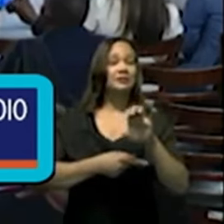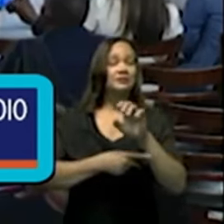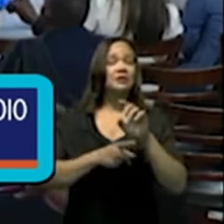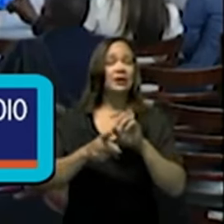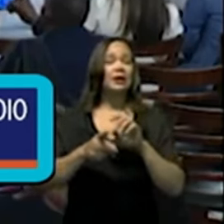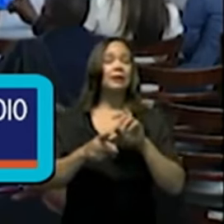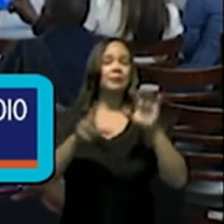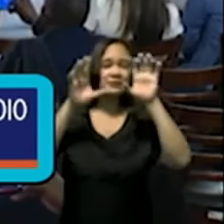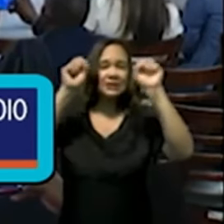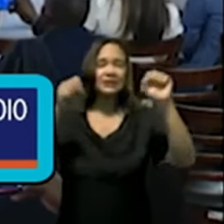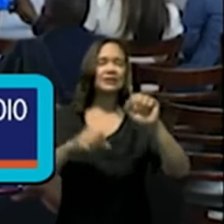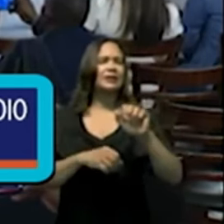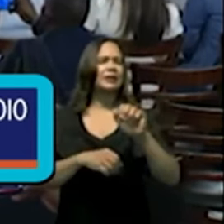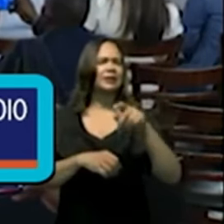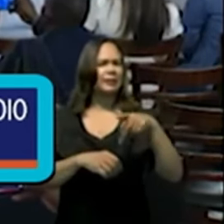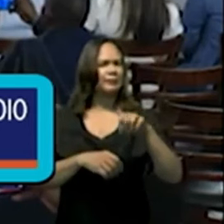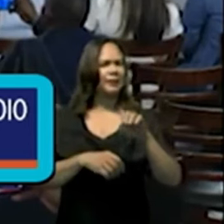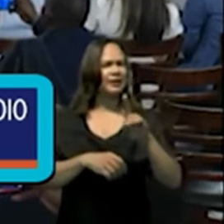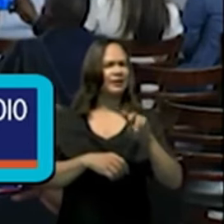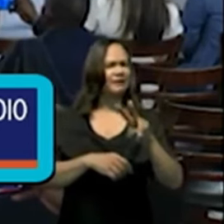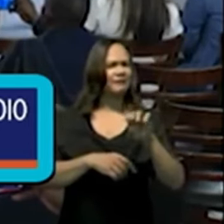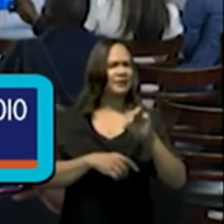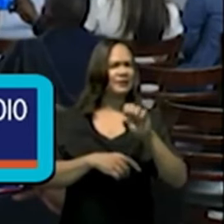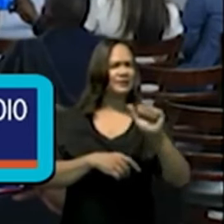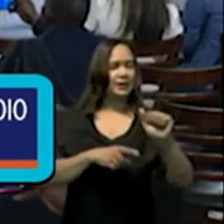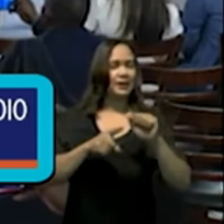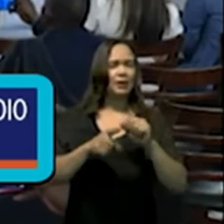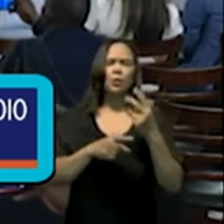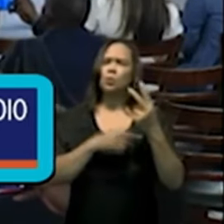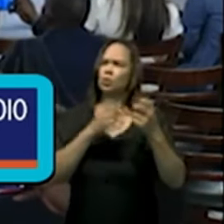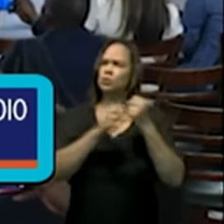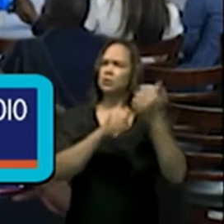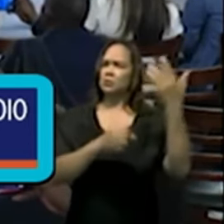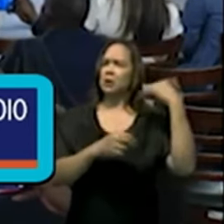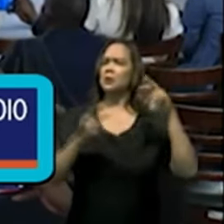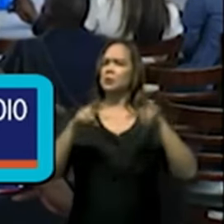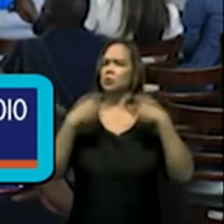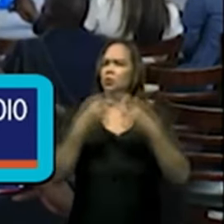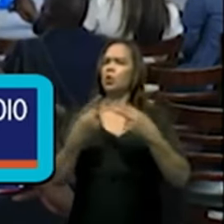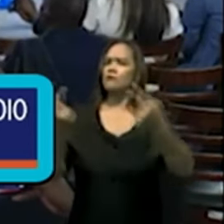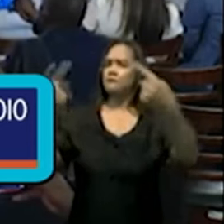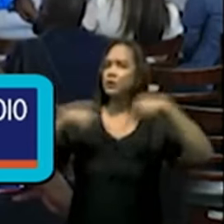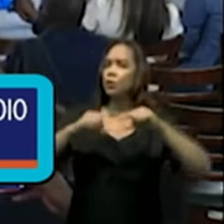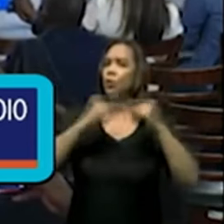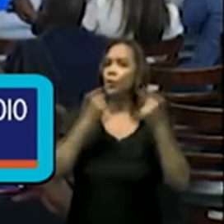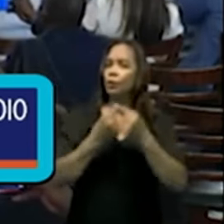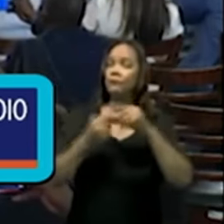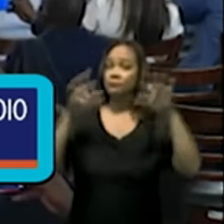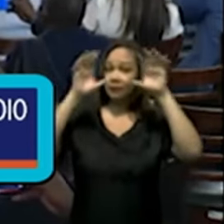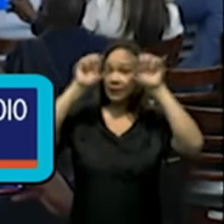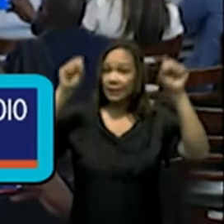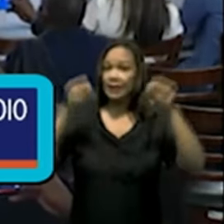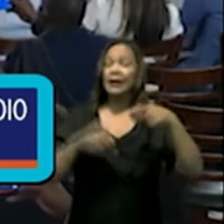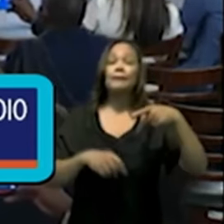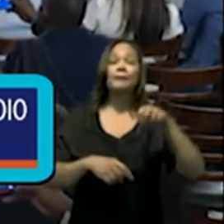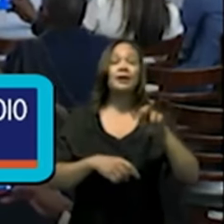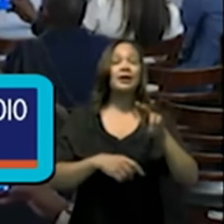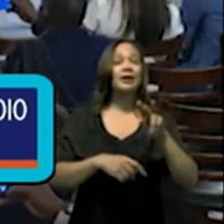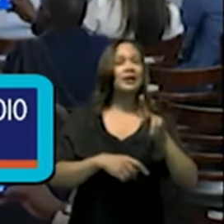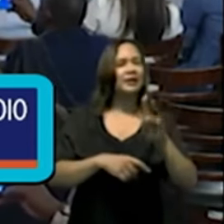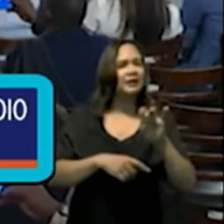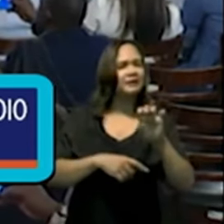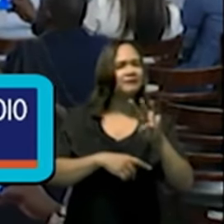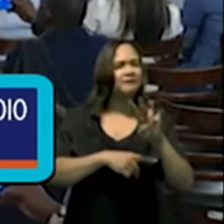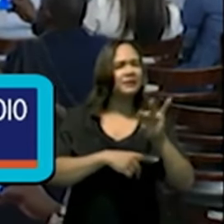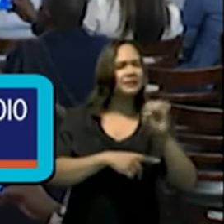de PDVSA, hace alrededor de 2 años. Y se reunió, vino con una delegación, él era el presidente de PDVSA en ese